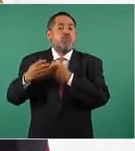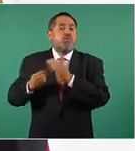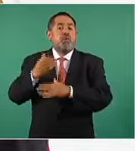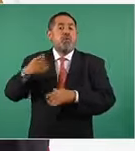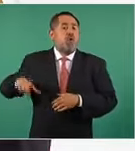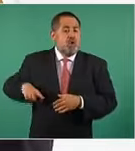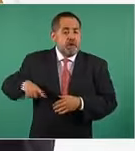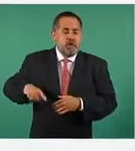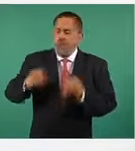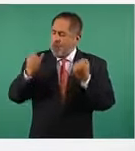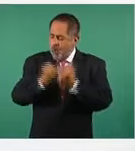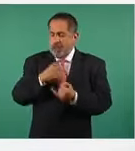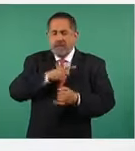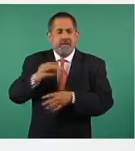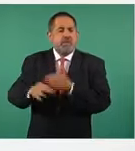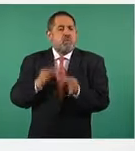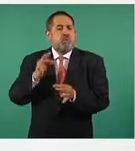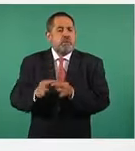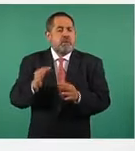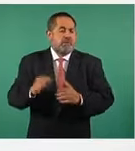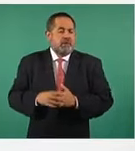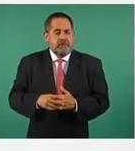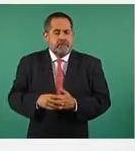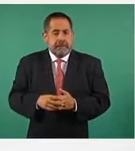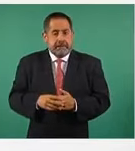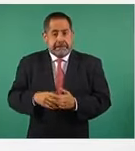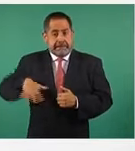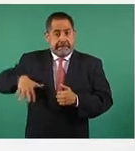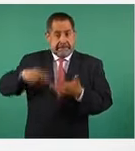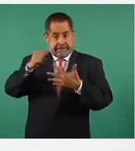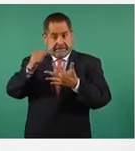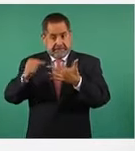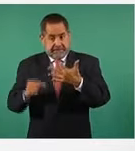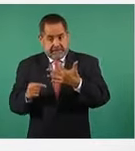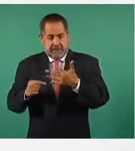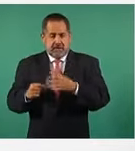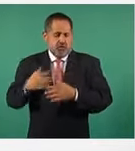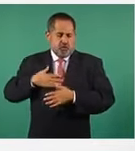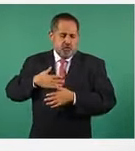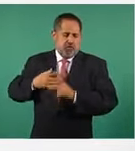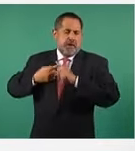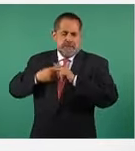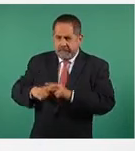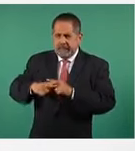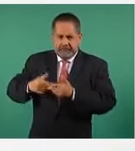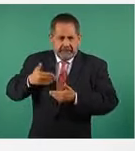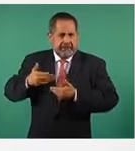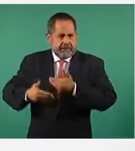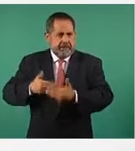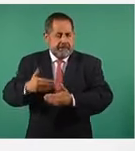gobierno. Además de estas acciones emprendidas desde el principio,